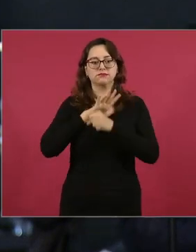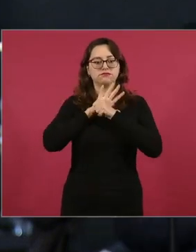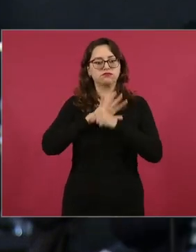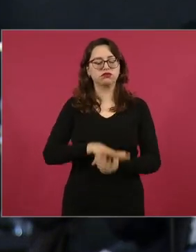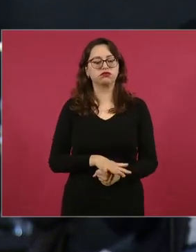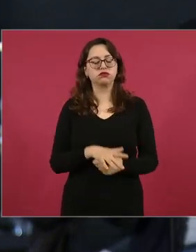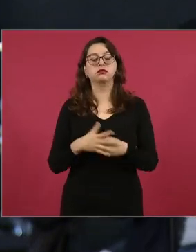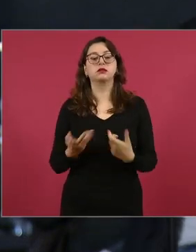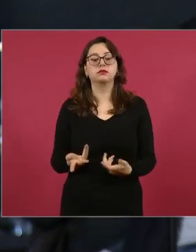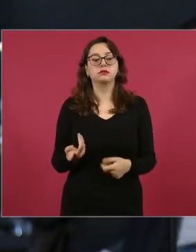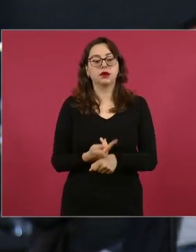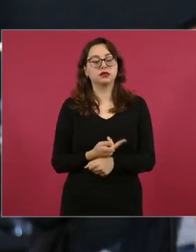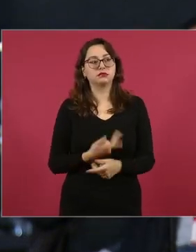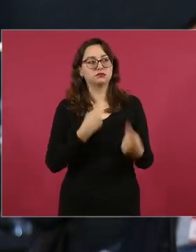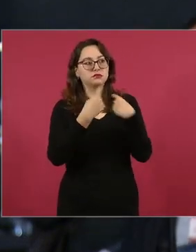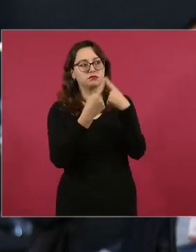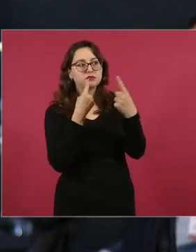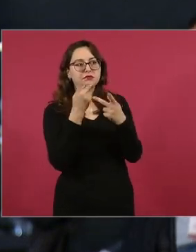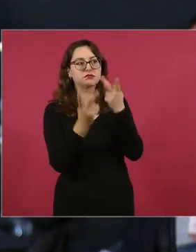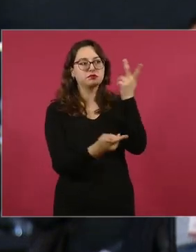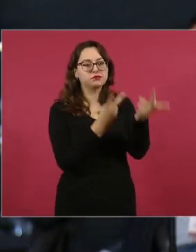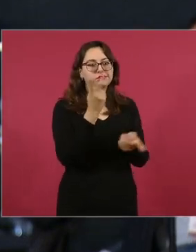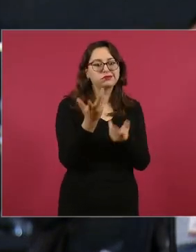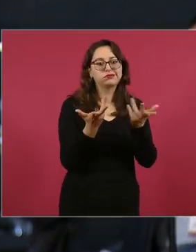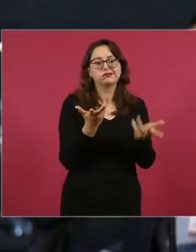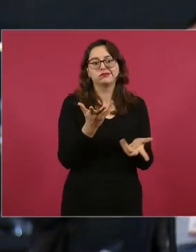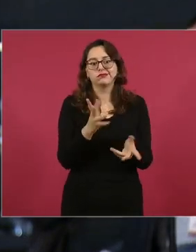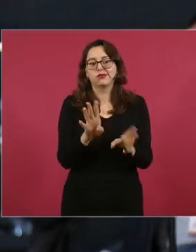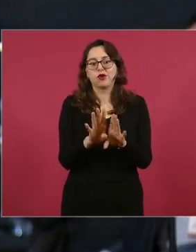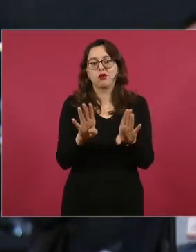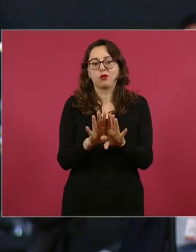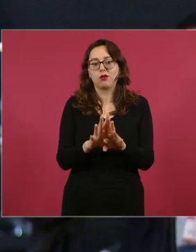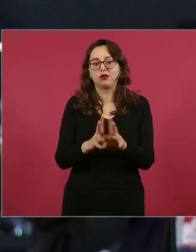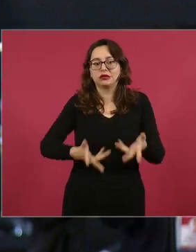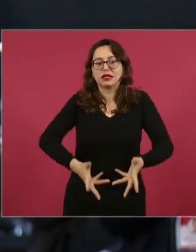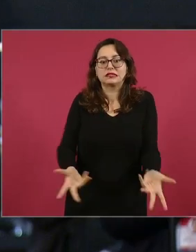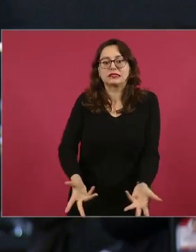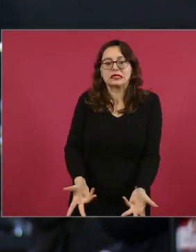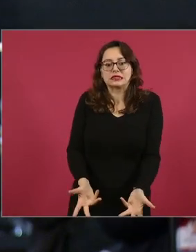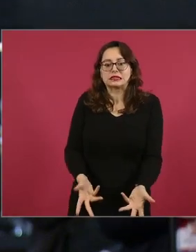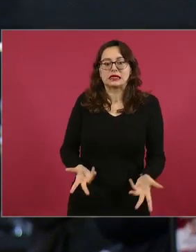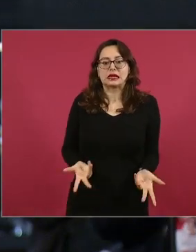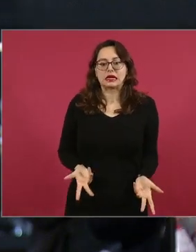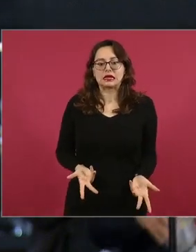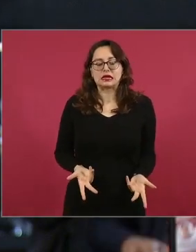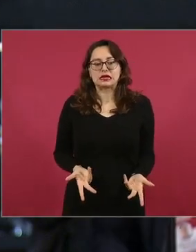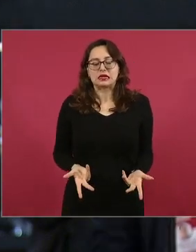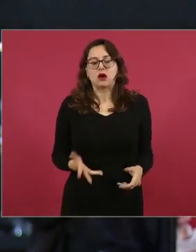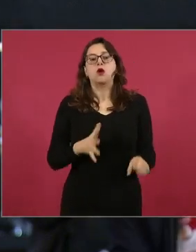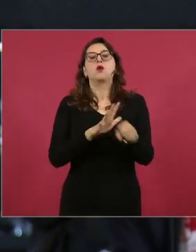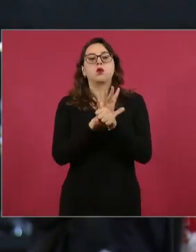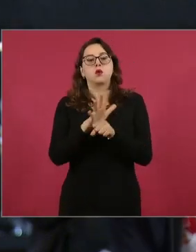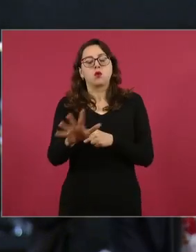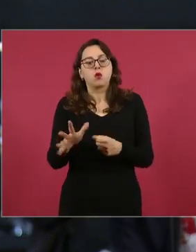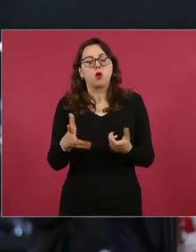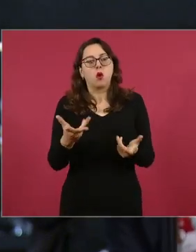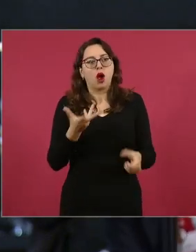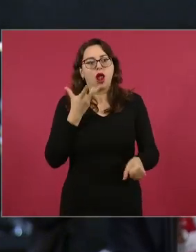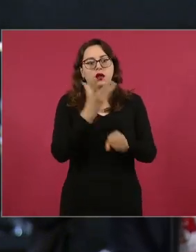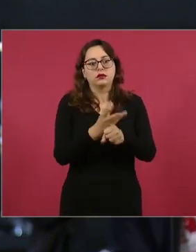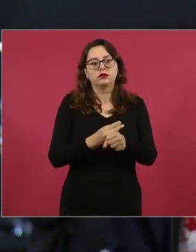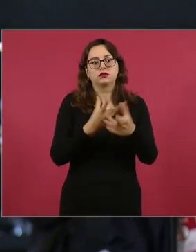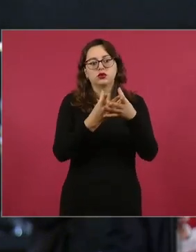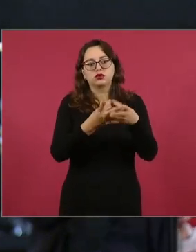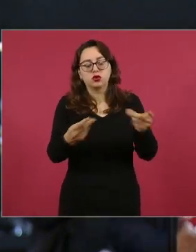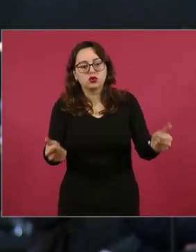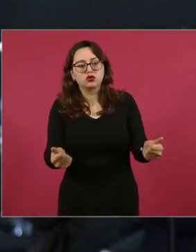estaba trabajando en ello. Me gustaría preguntarle qué se está haciendo en concreto para pues ver esta situación migratoria que